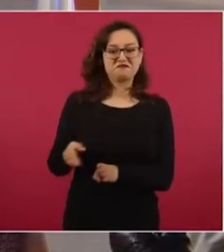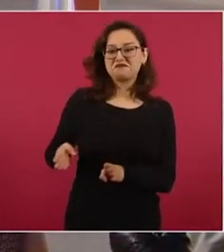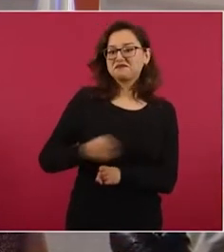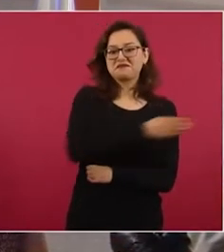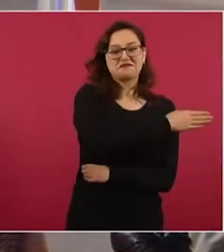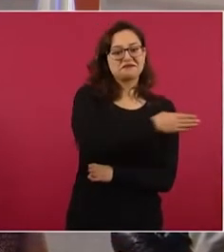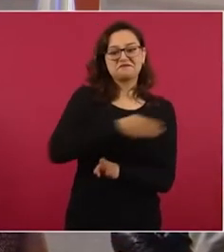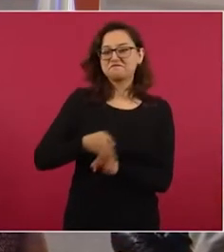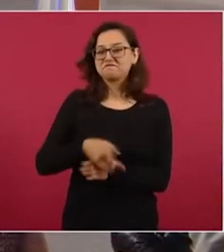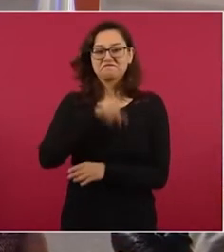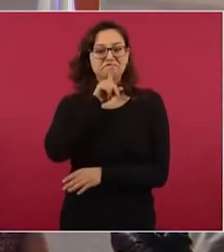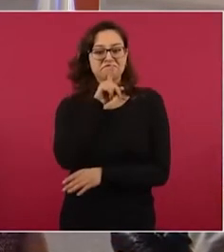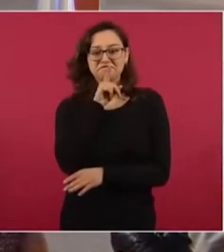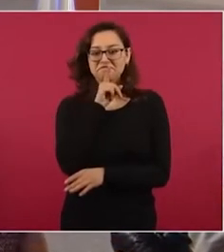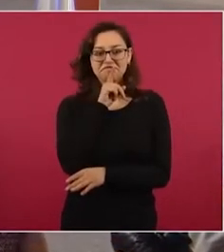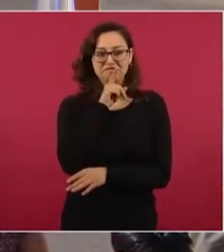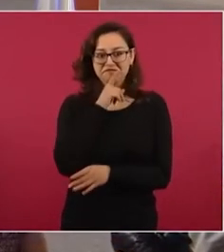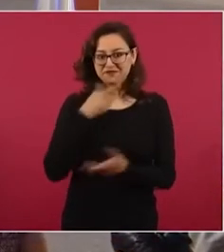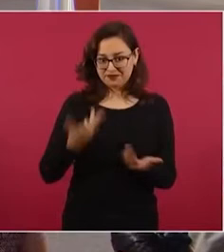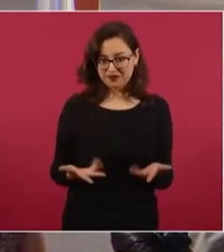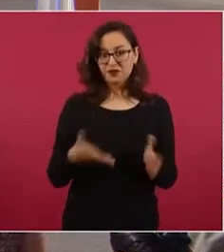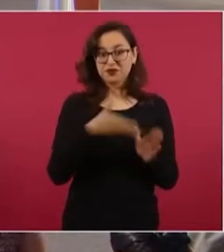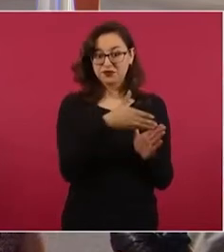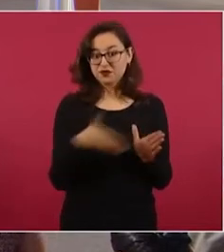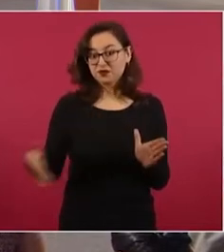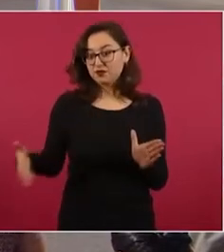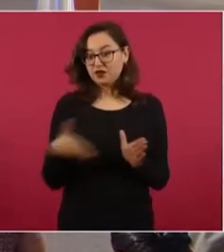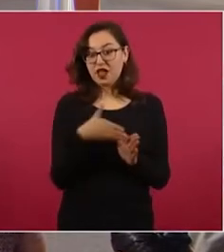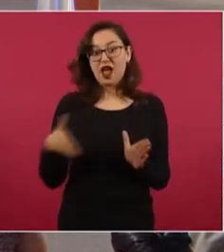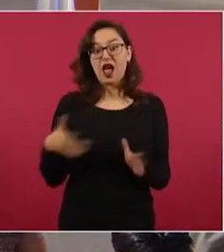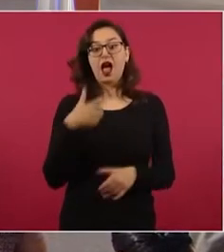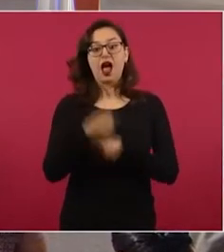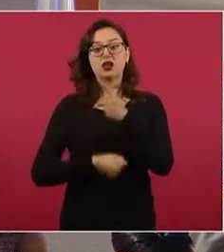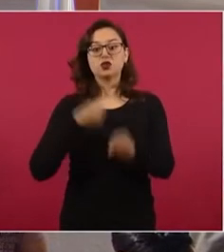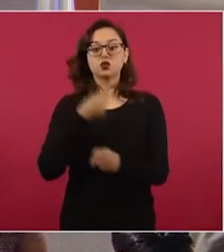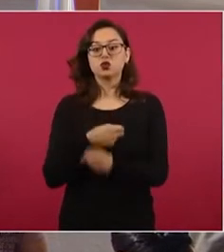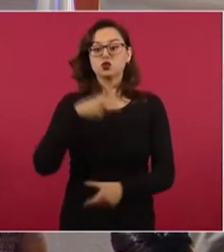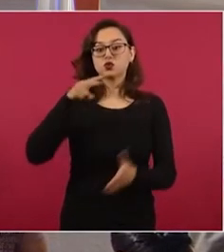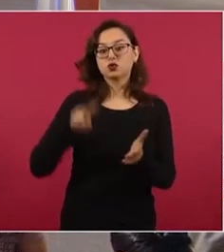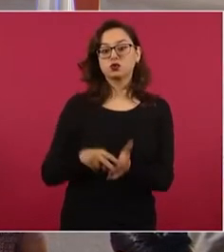En el primer trimestre. O sea que este año